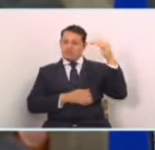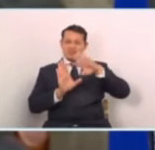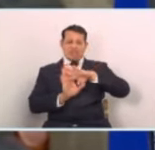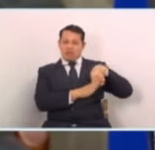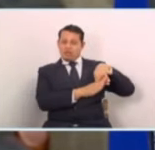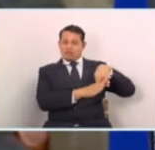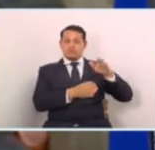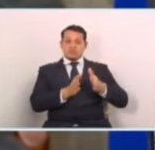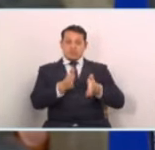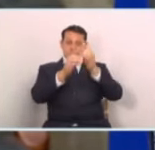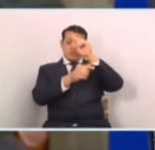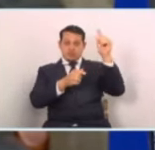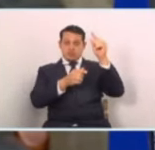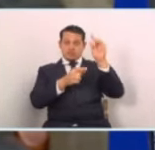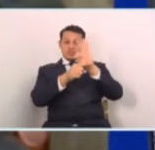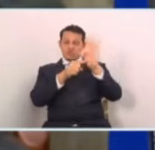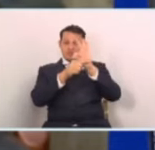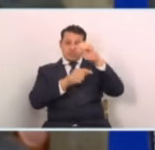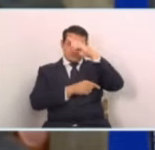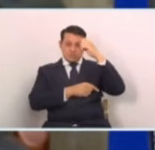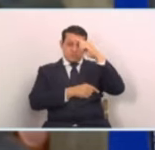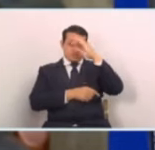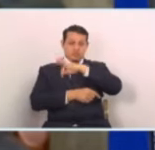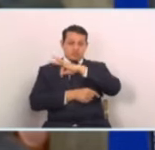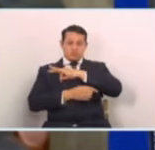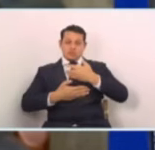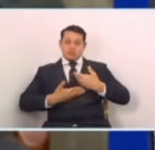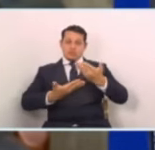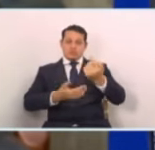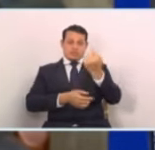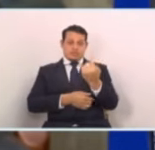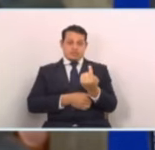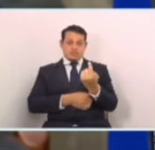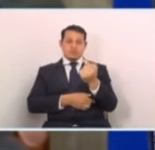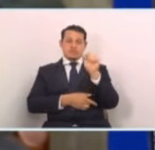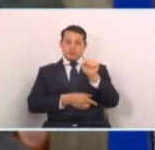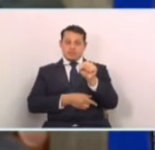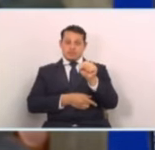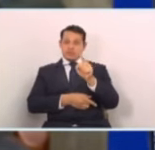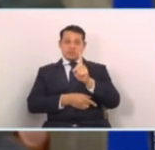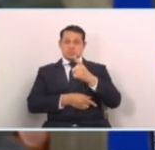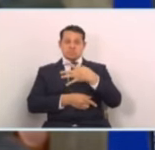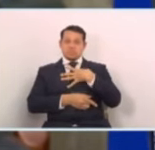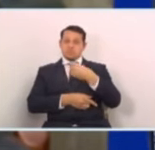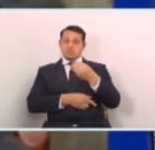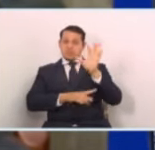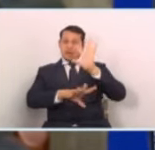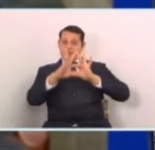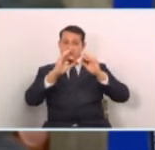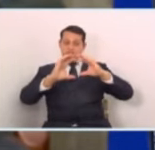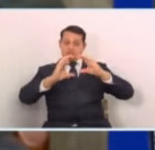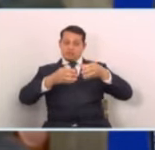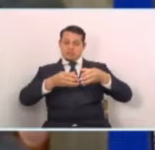lado y poner las instituciones en función de la gente. Evidentemente, esto disgusta a